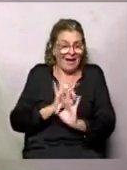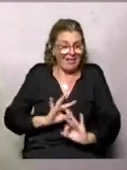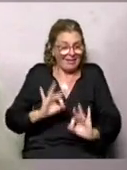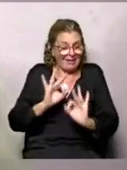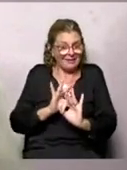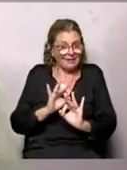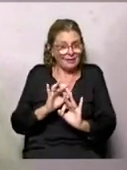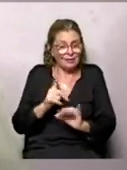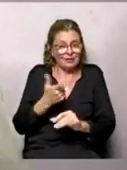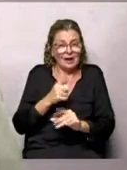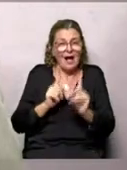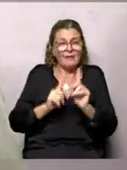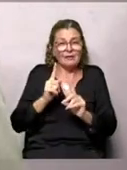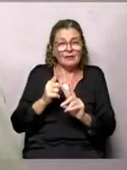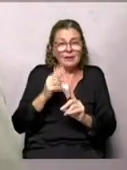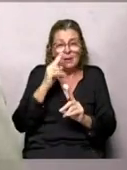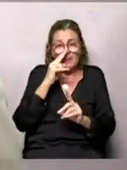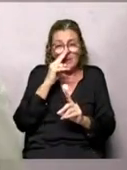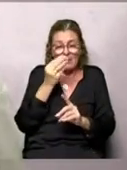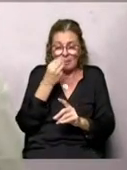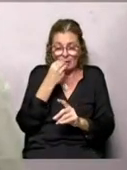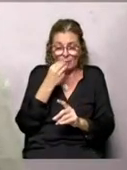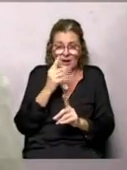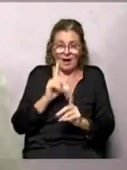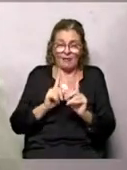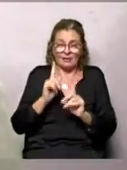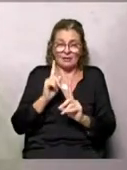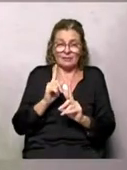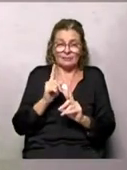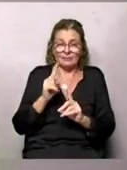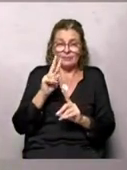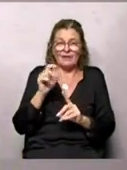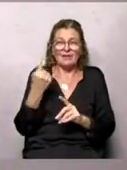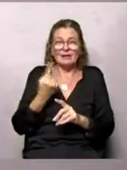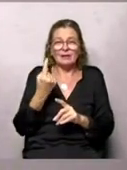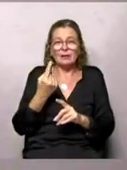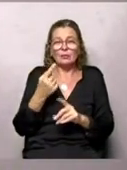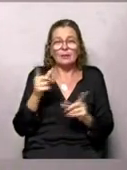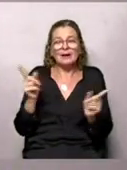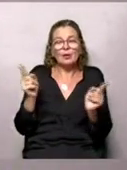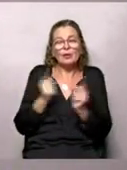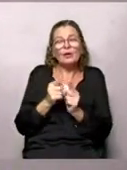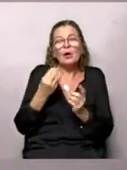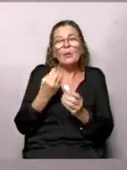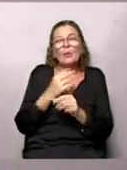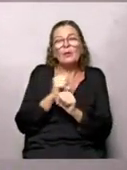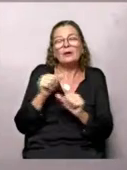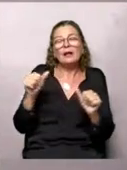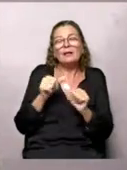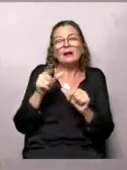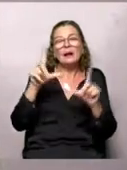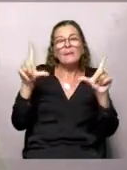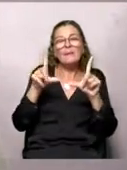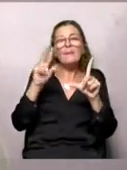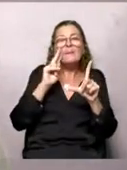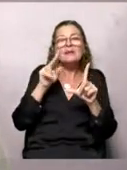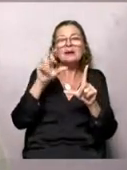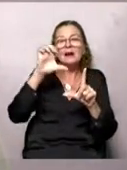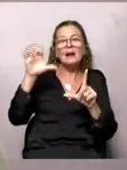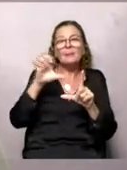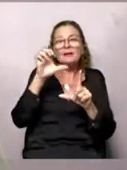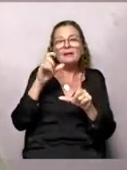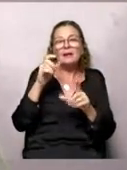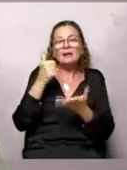no tiene ni siquiera un pedazo de pan para comer. Pedro, nos quedan 20 segundos para redondear. Bueno, ¿cómo pueden hacer aquellos televidentes, aquellas empresas que